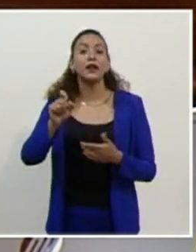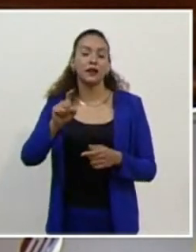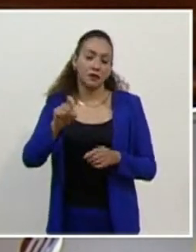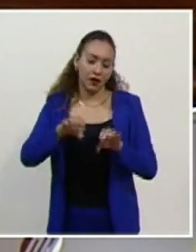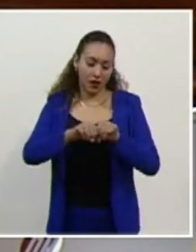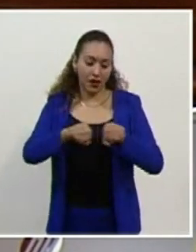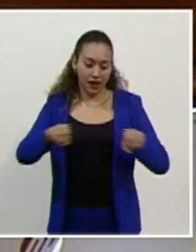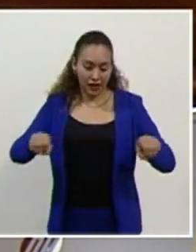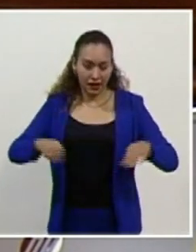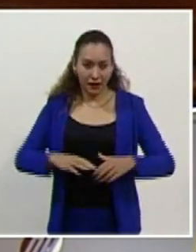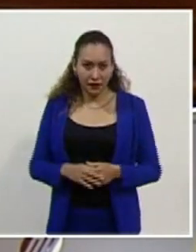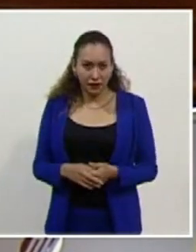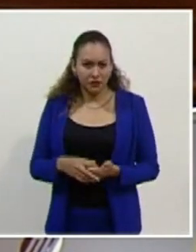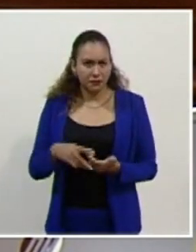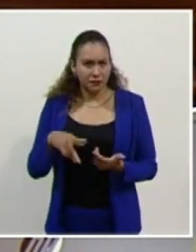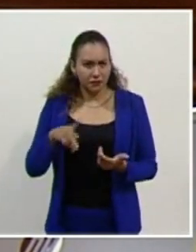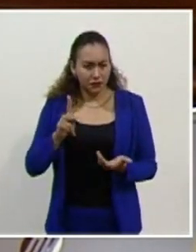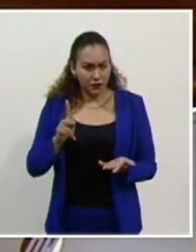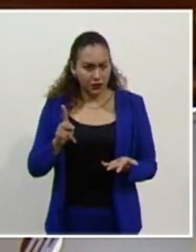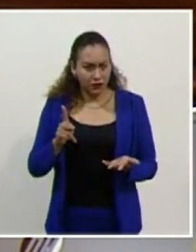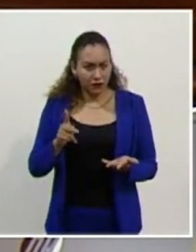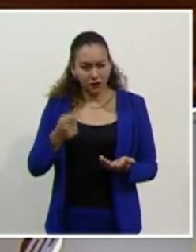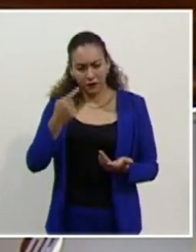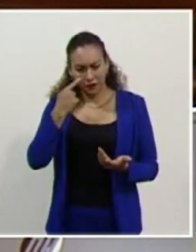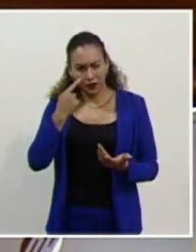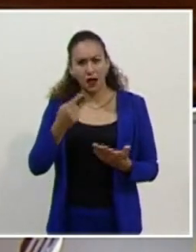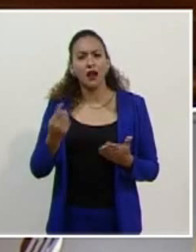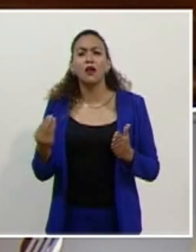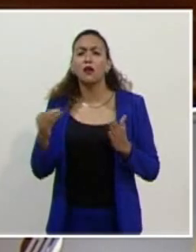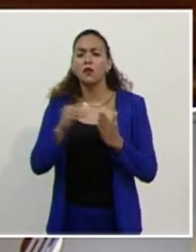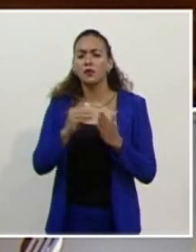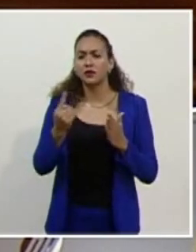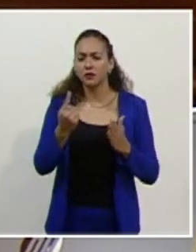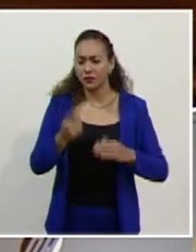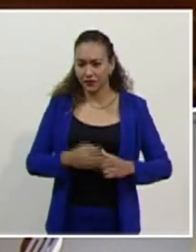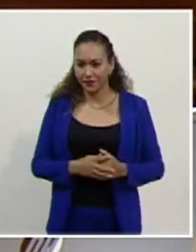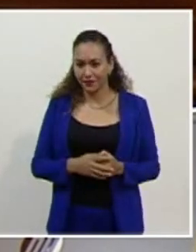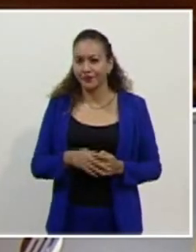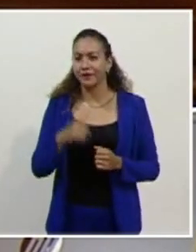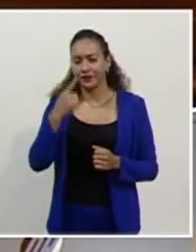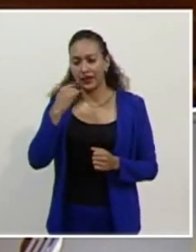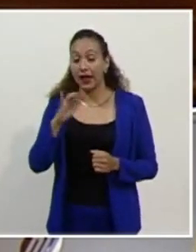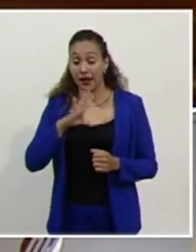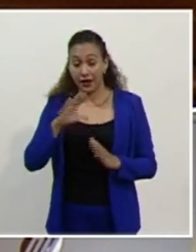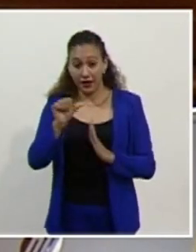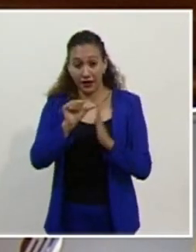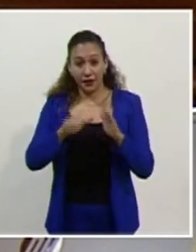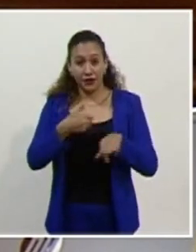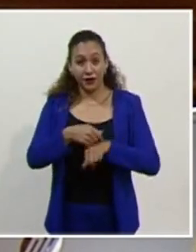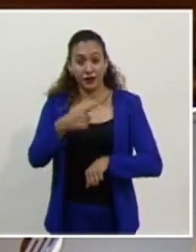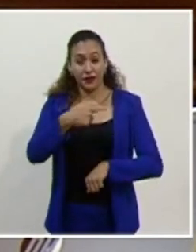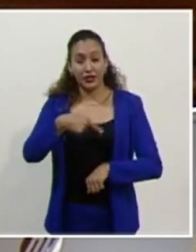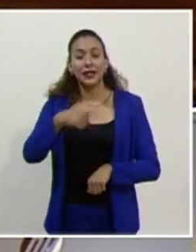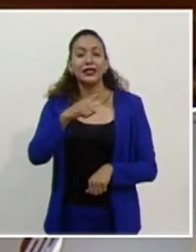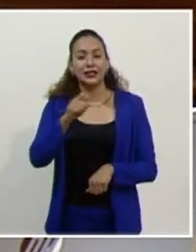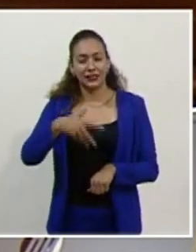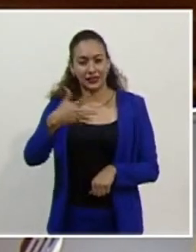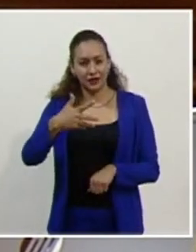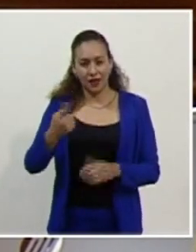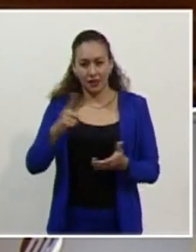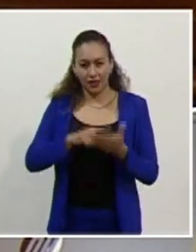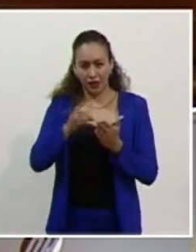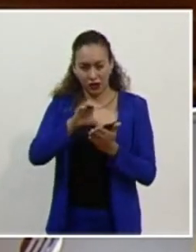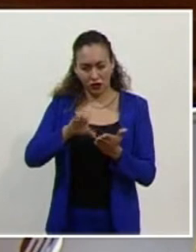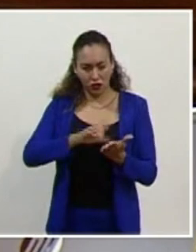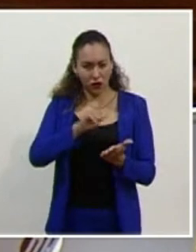alcantarillado. Simplemente, lo que se establece es que, de acuerdo con el artículo 115, fracción cuarta de la